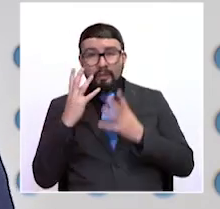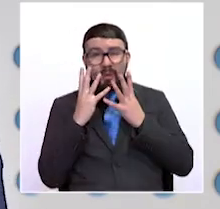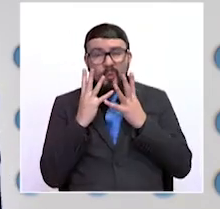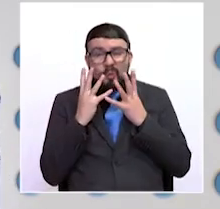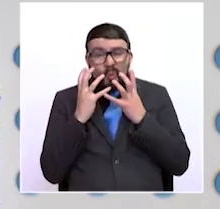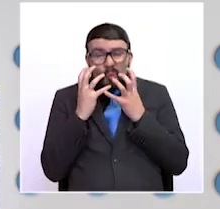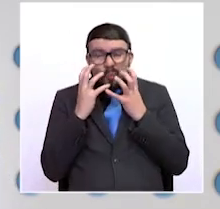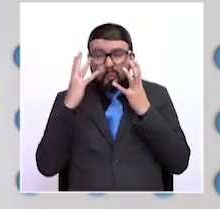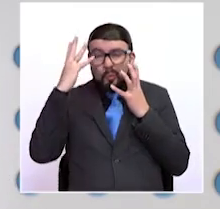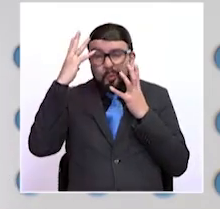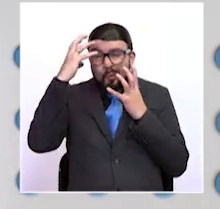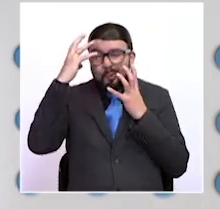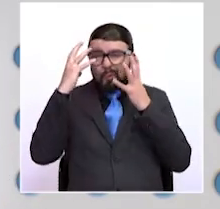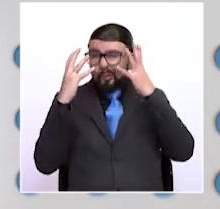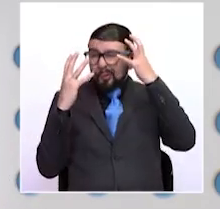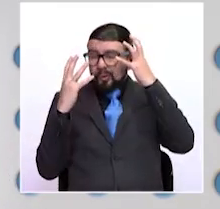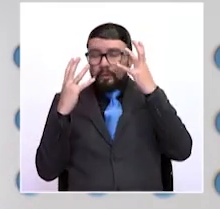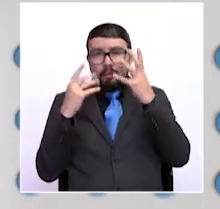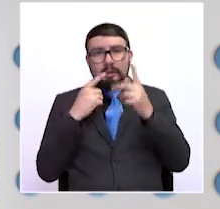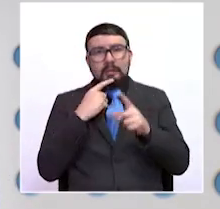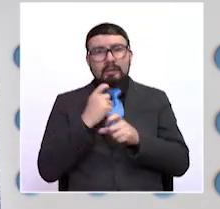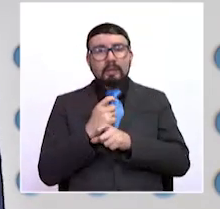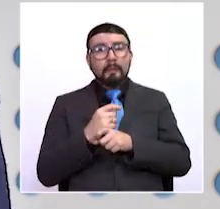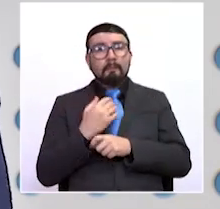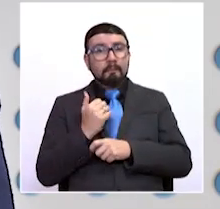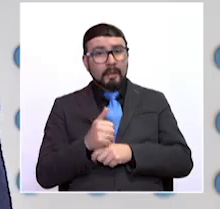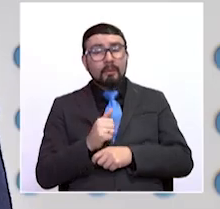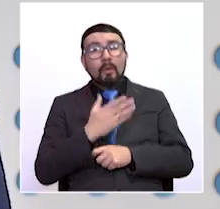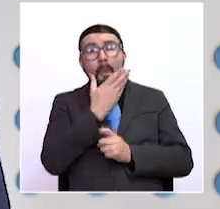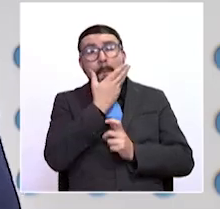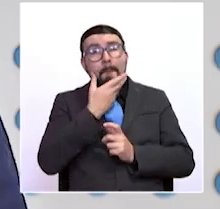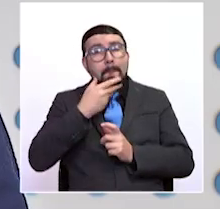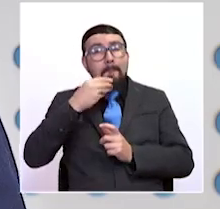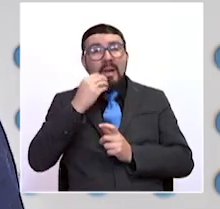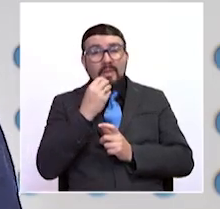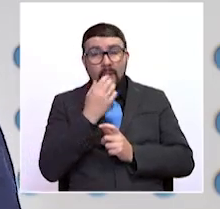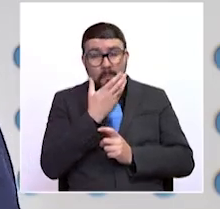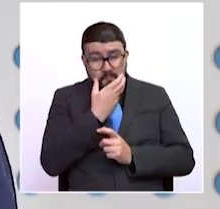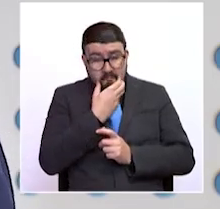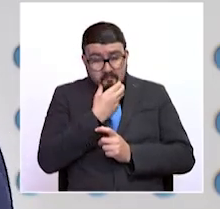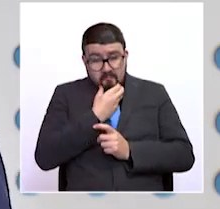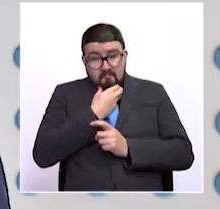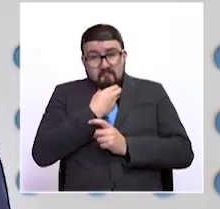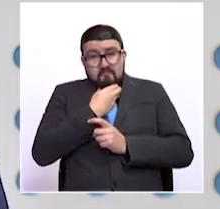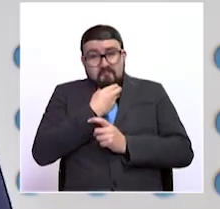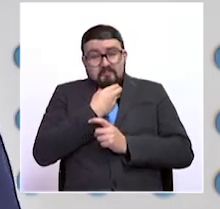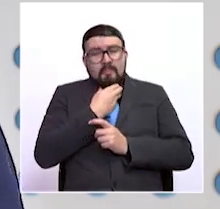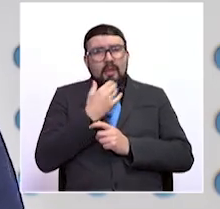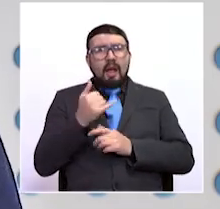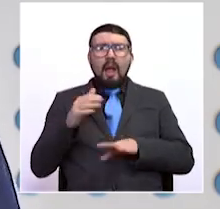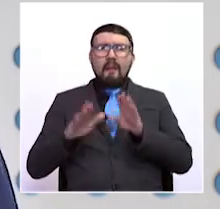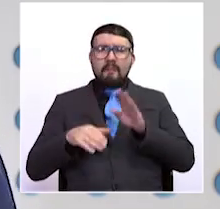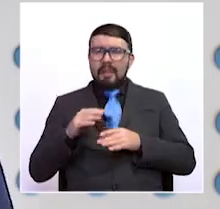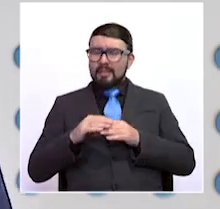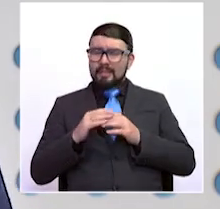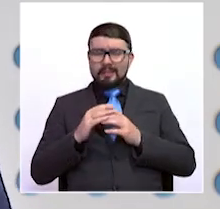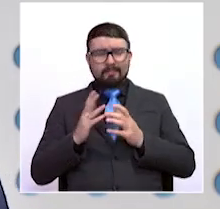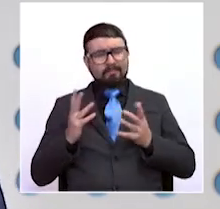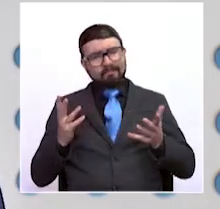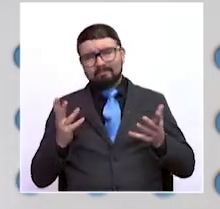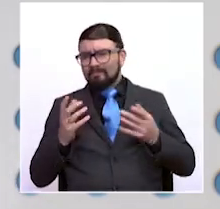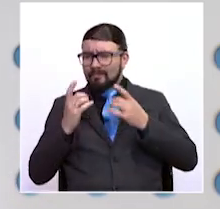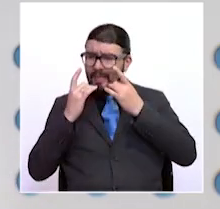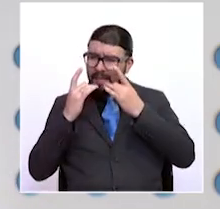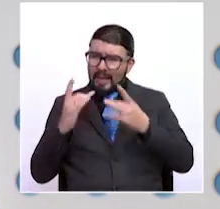severas, se pega muchas veces el mentón de aquí del tórax y hacen unas deformidades